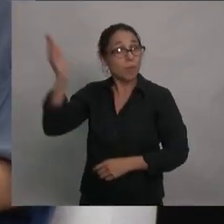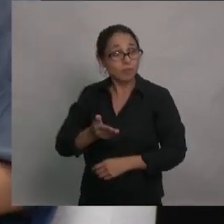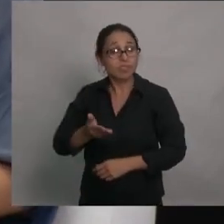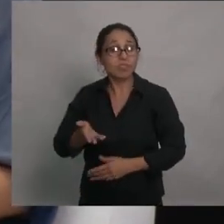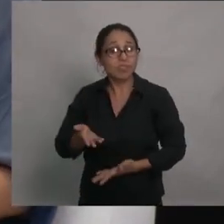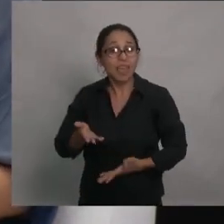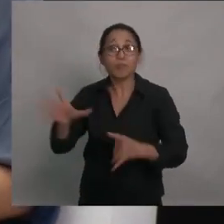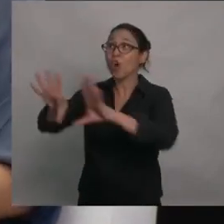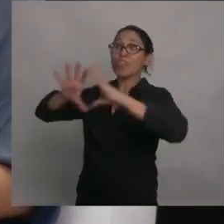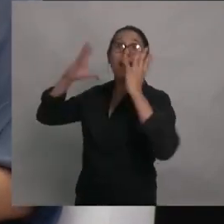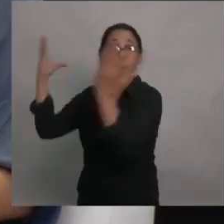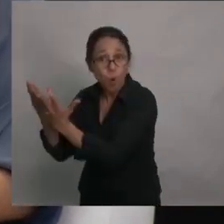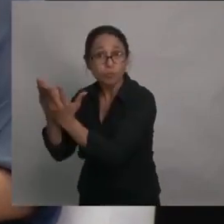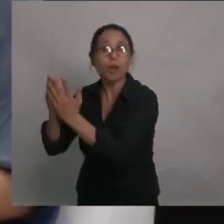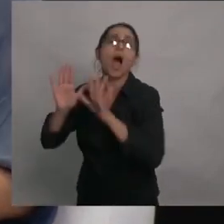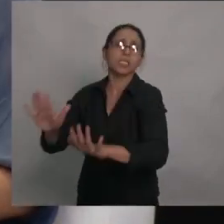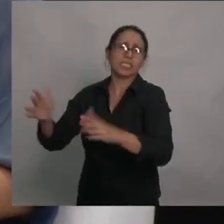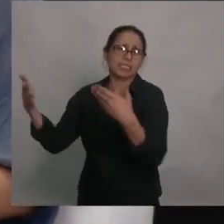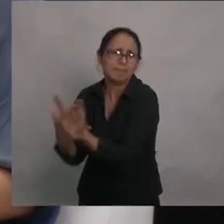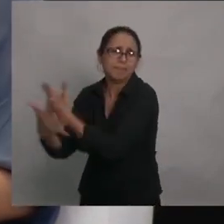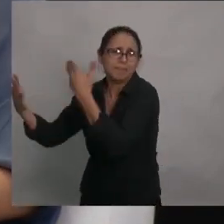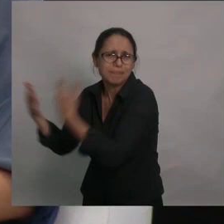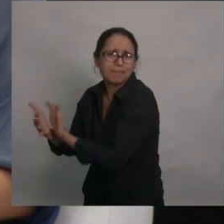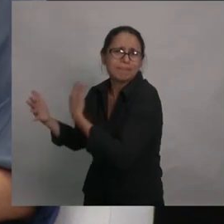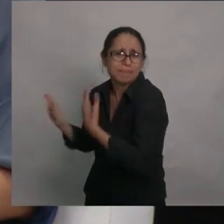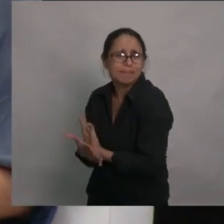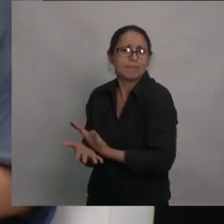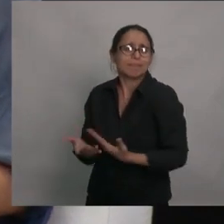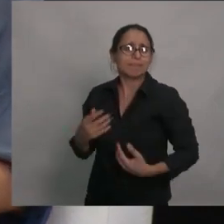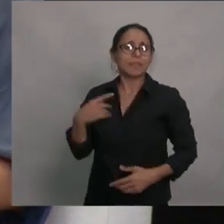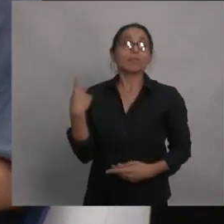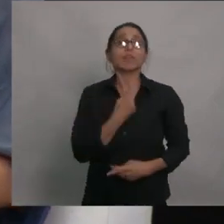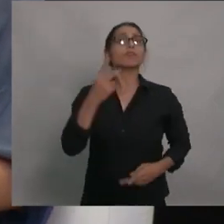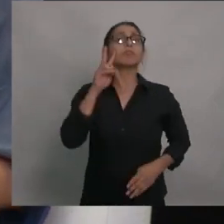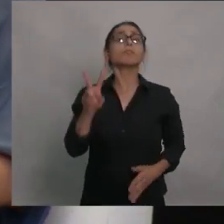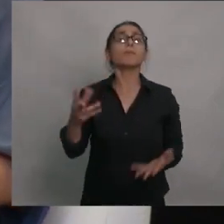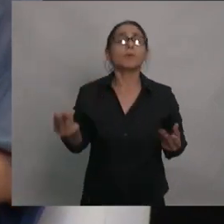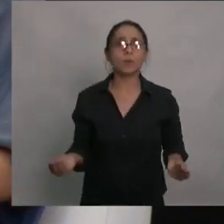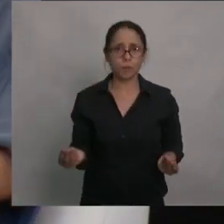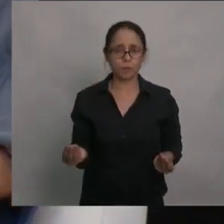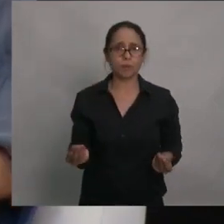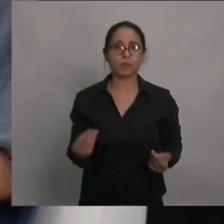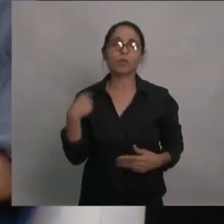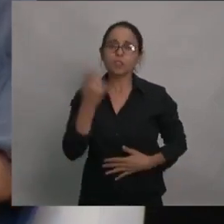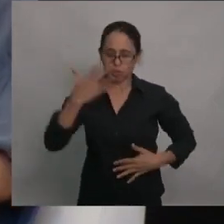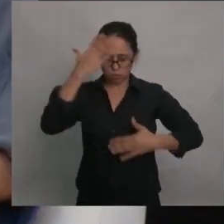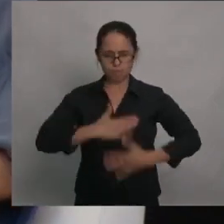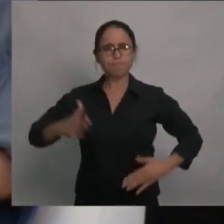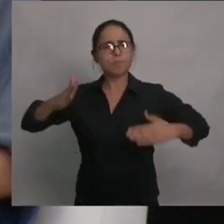de la humanidad. ¿Cómo lo haremos? Bueno, lo haremos poniendo el